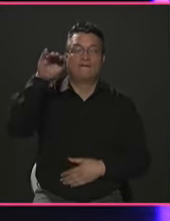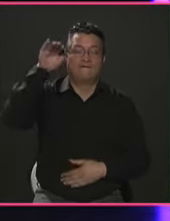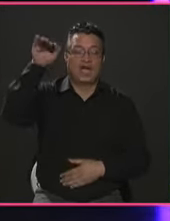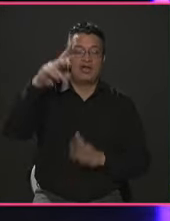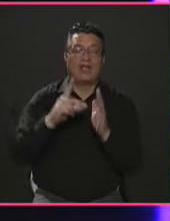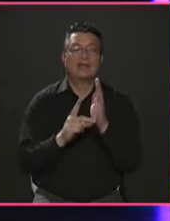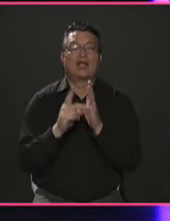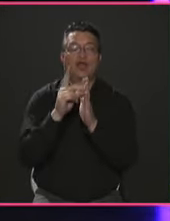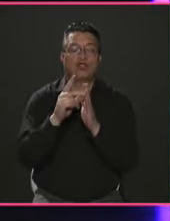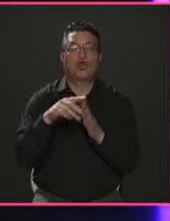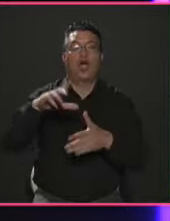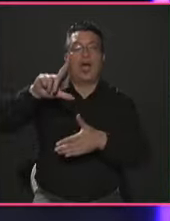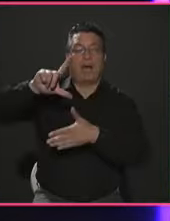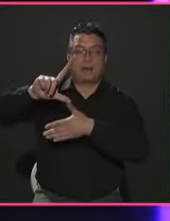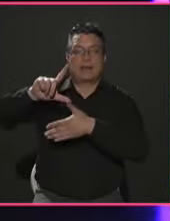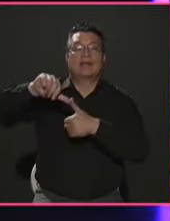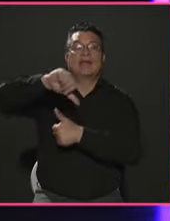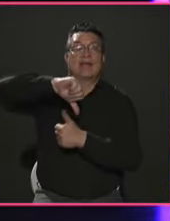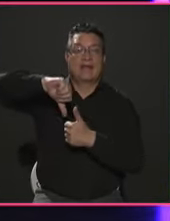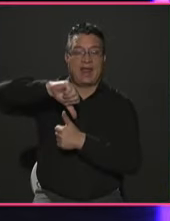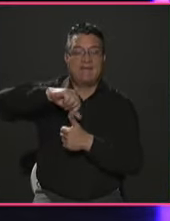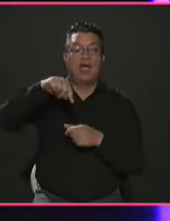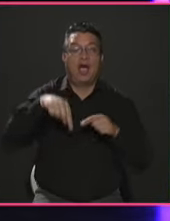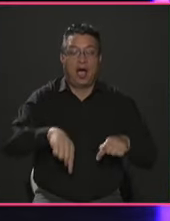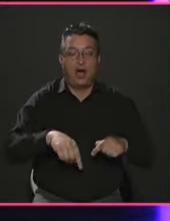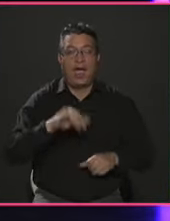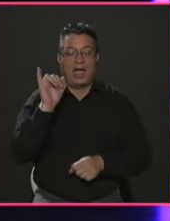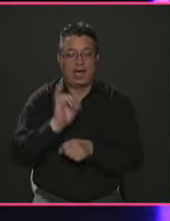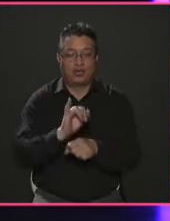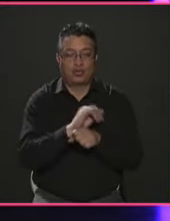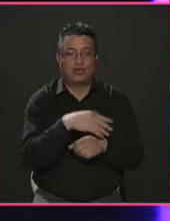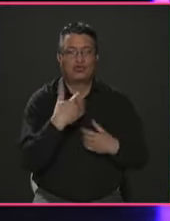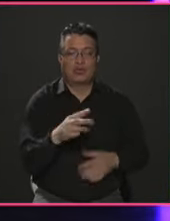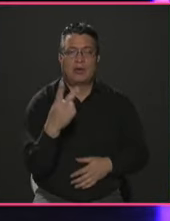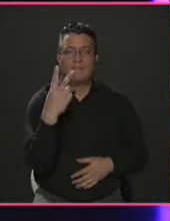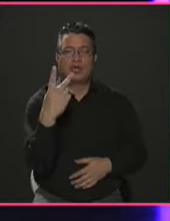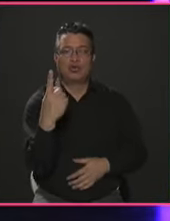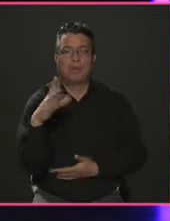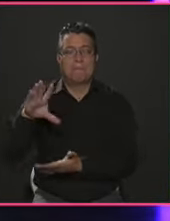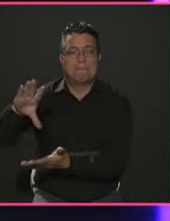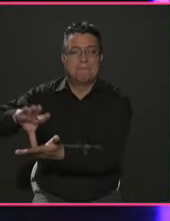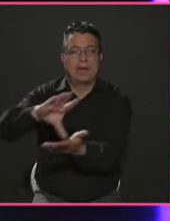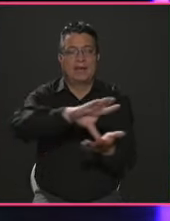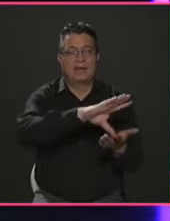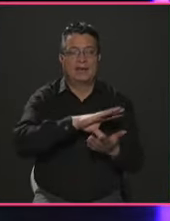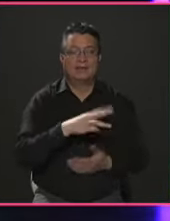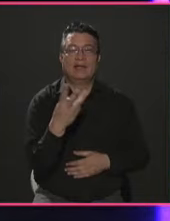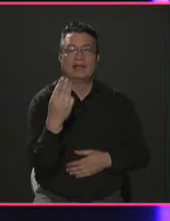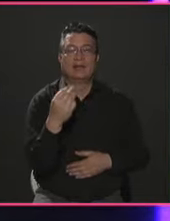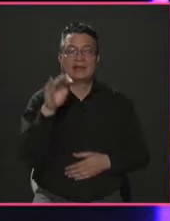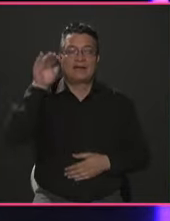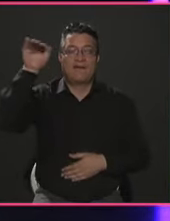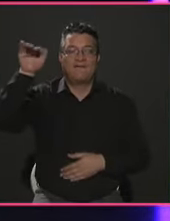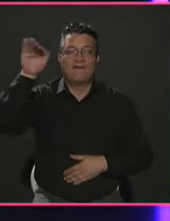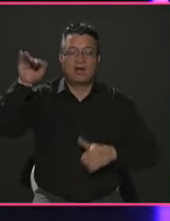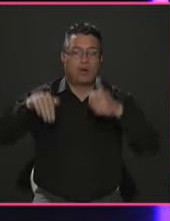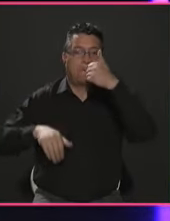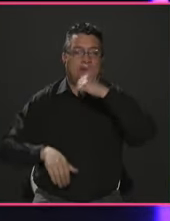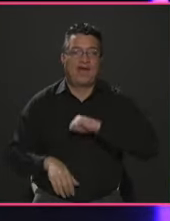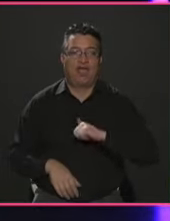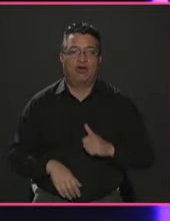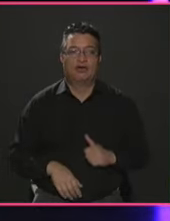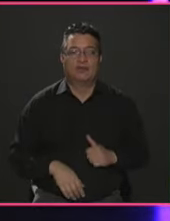de América Latina y el Caribe y hoy somos una institución integrada por 21 países y 13 bancos privados